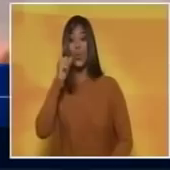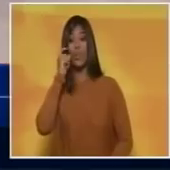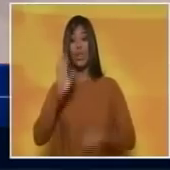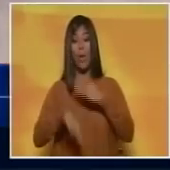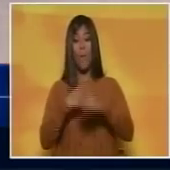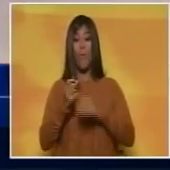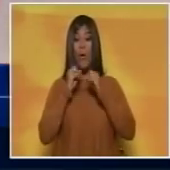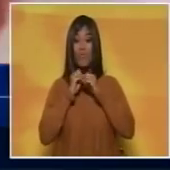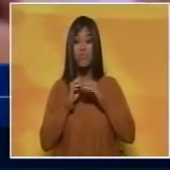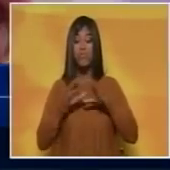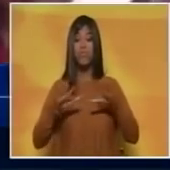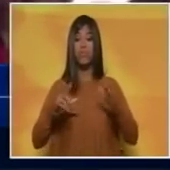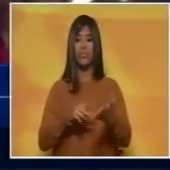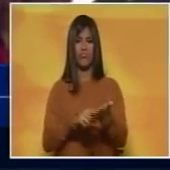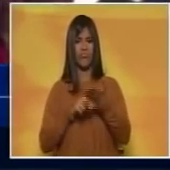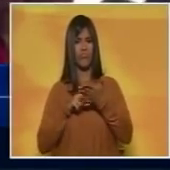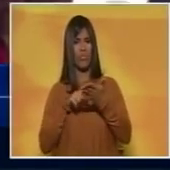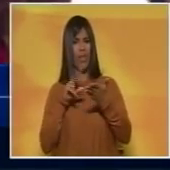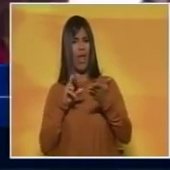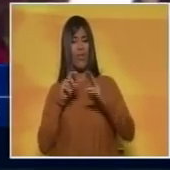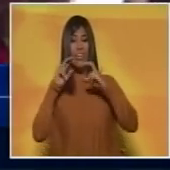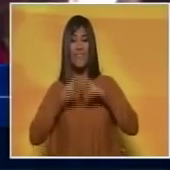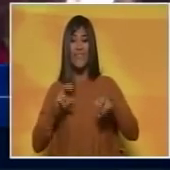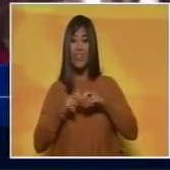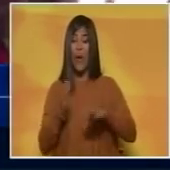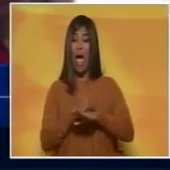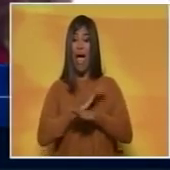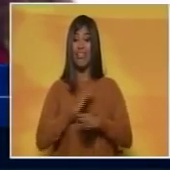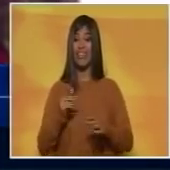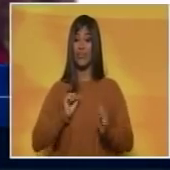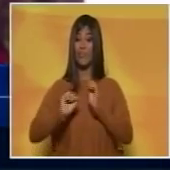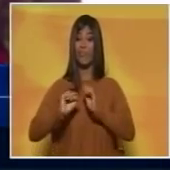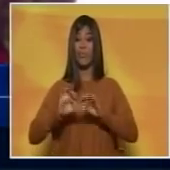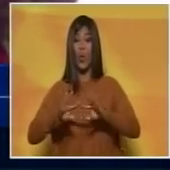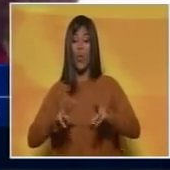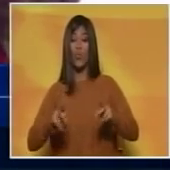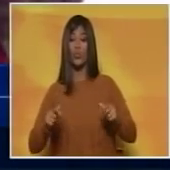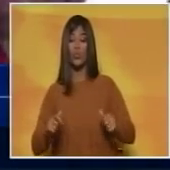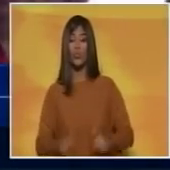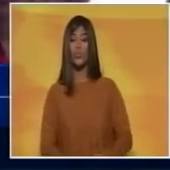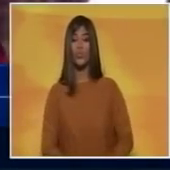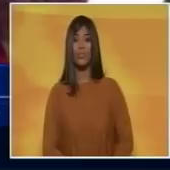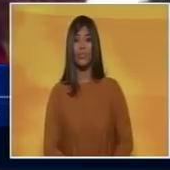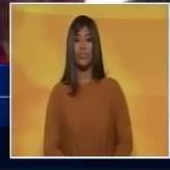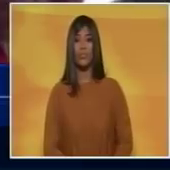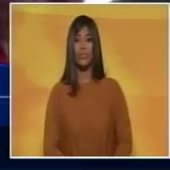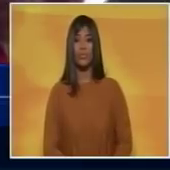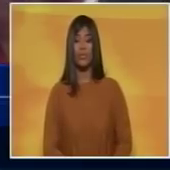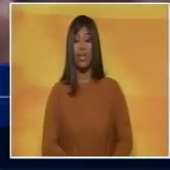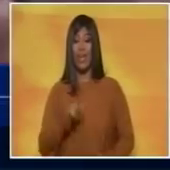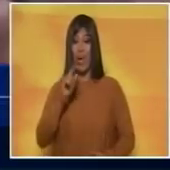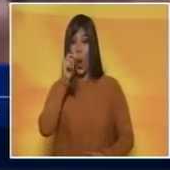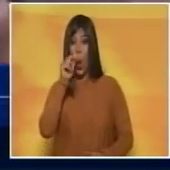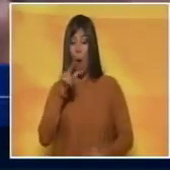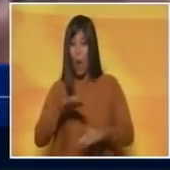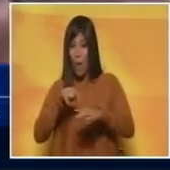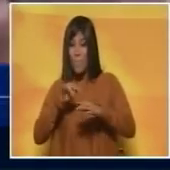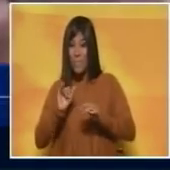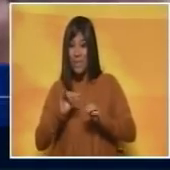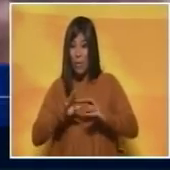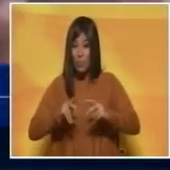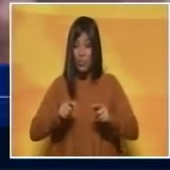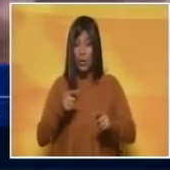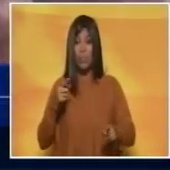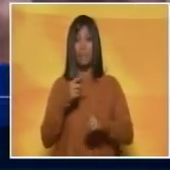las revelaciones que pusieron en jaque la investigación anticorrupción en el caso Lavallato, que mandó a la cárcel al ex mandatario